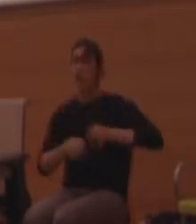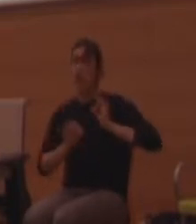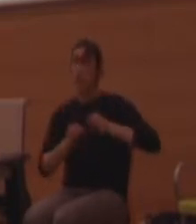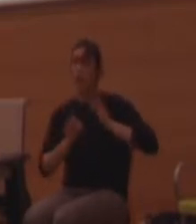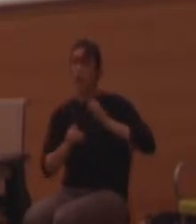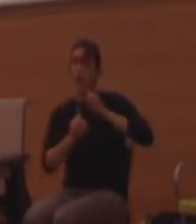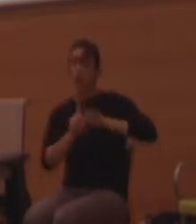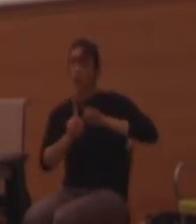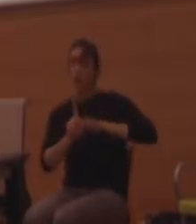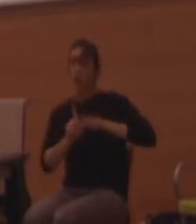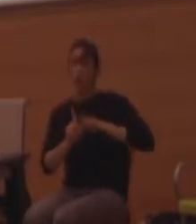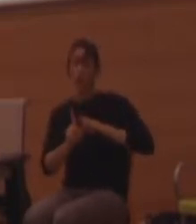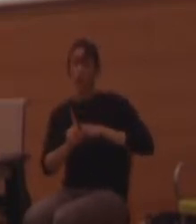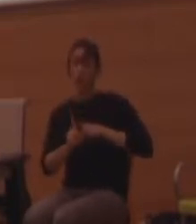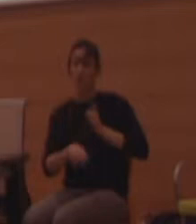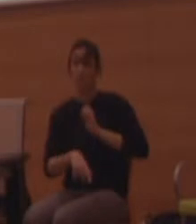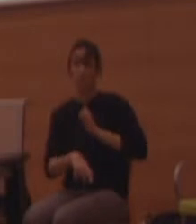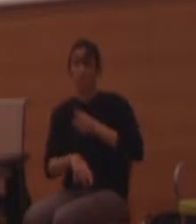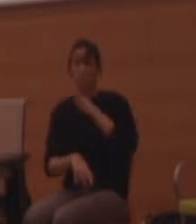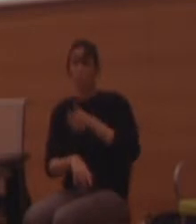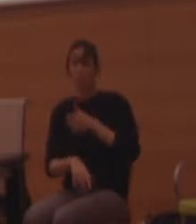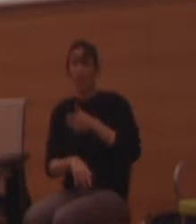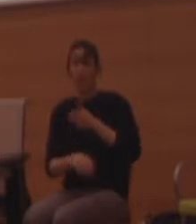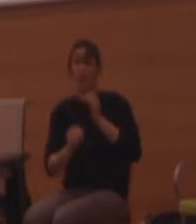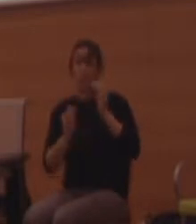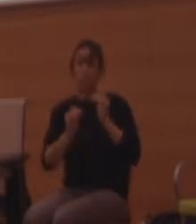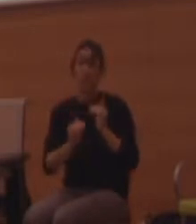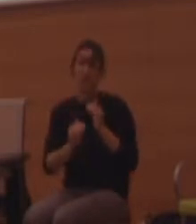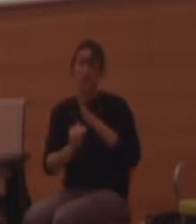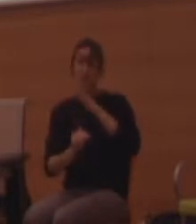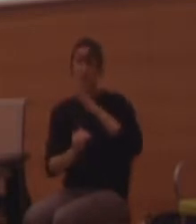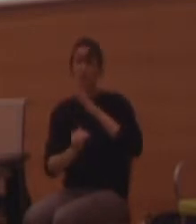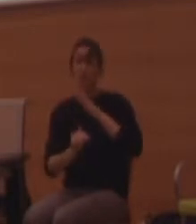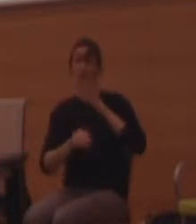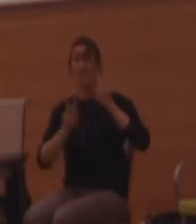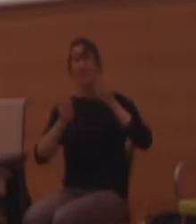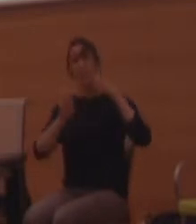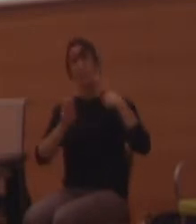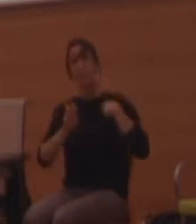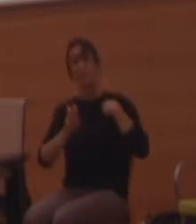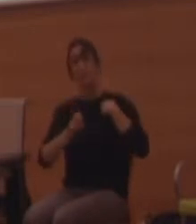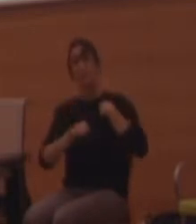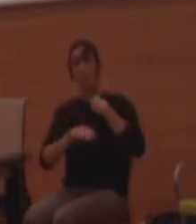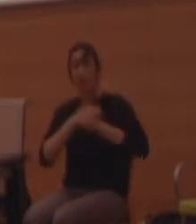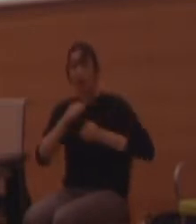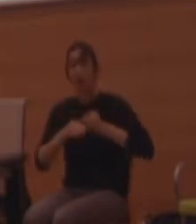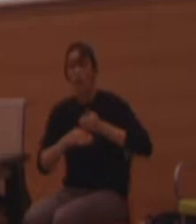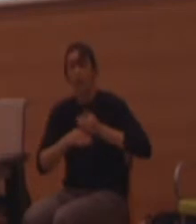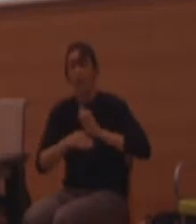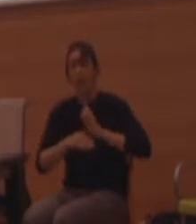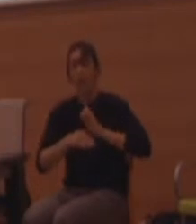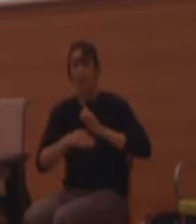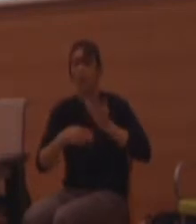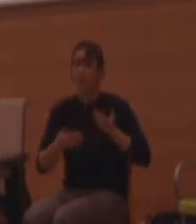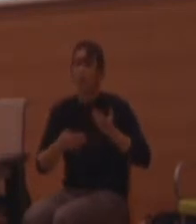solemos utilizar, y digo menos porque si no estás avanzado en este tema, lo único que puedes hacer es provocar